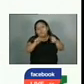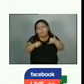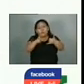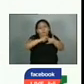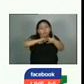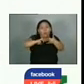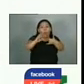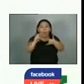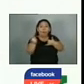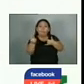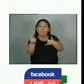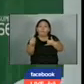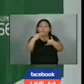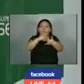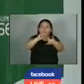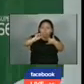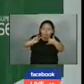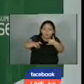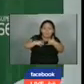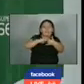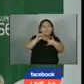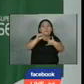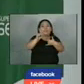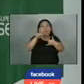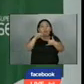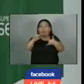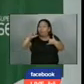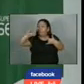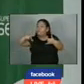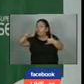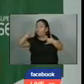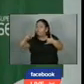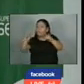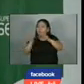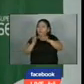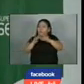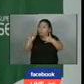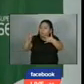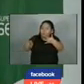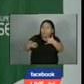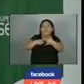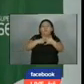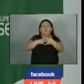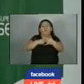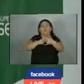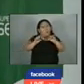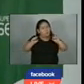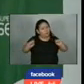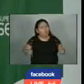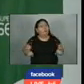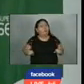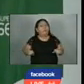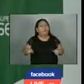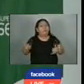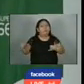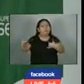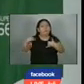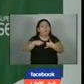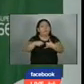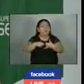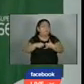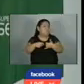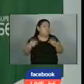permite recargar saldo a la eCard con tarjeta de crédito desde cualquier parte del mundo y permite pagar ágil